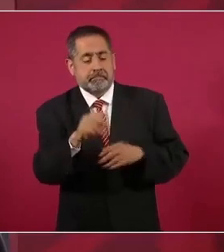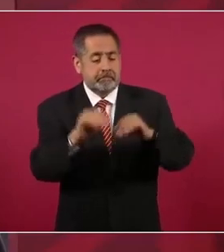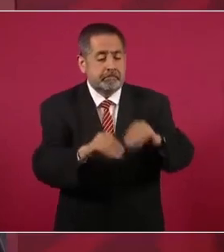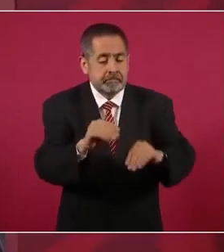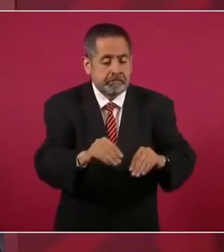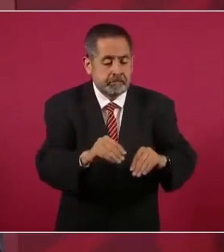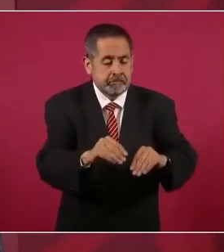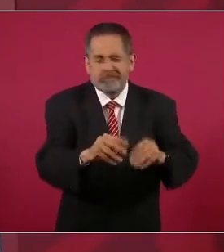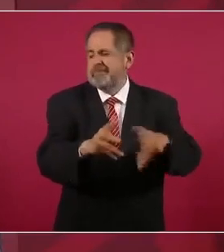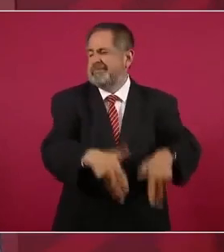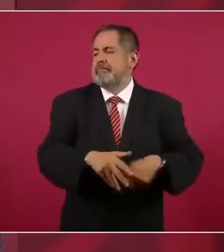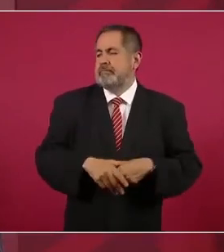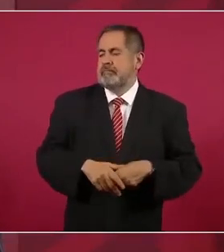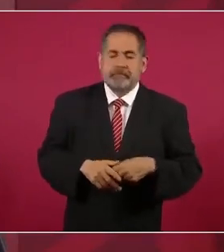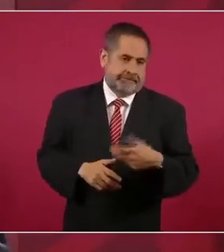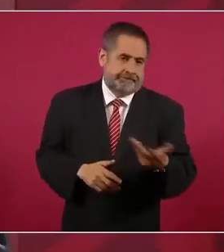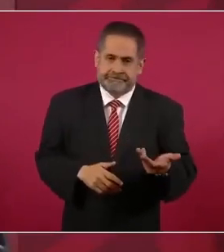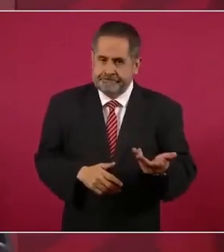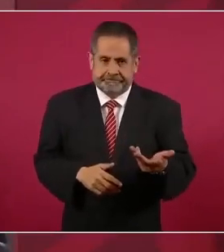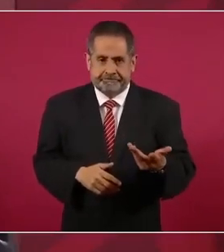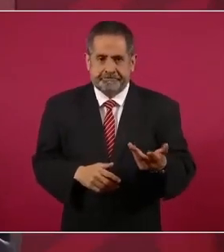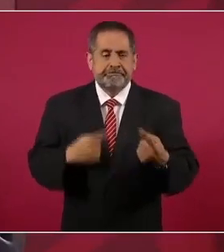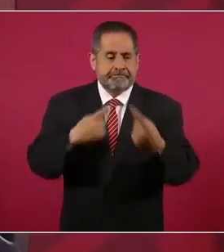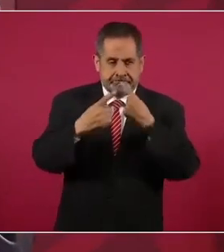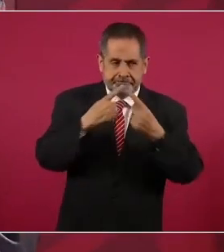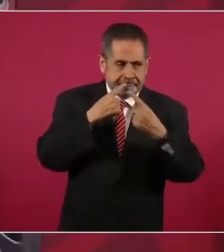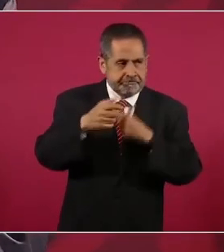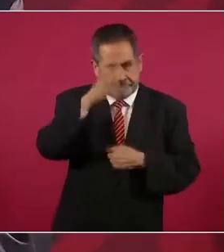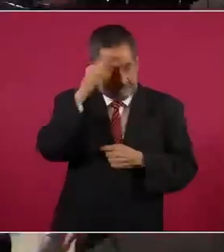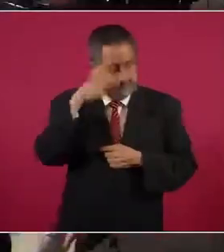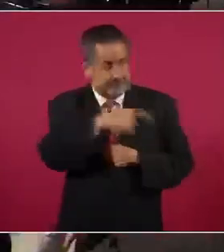Ya se logró un acuerdo con una empresa